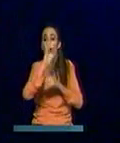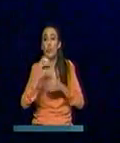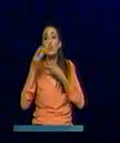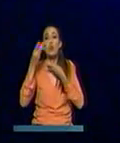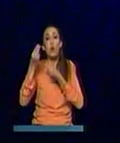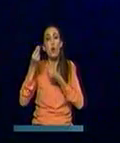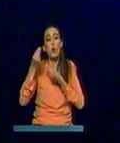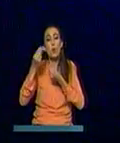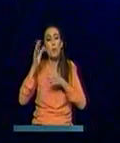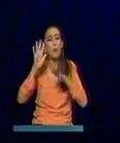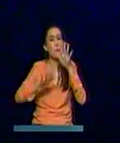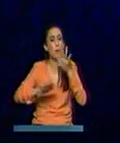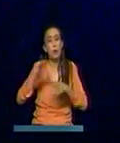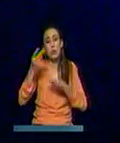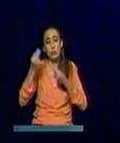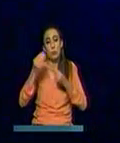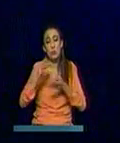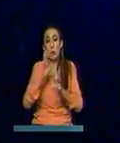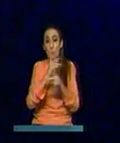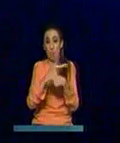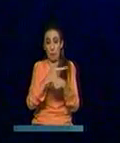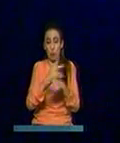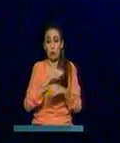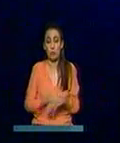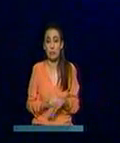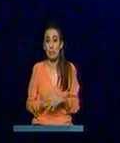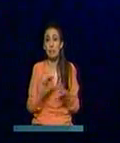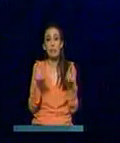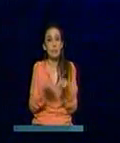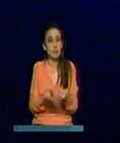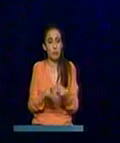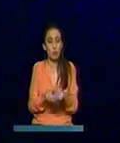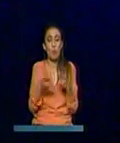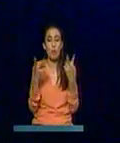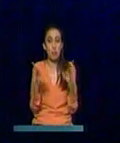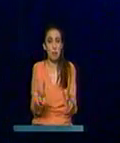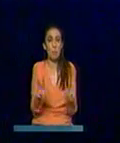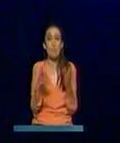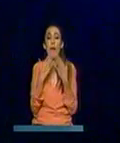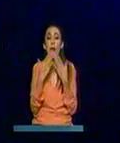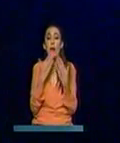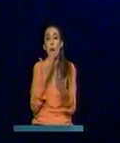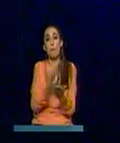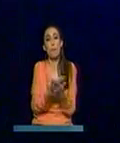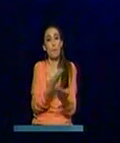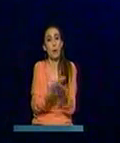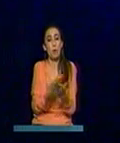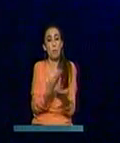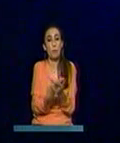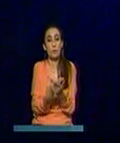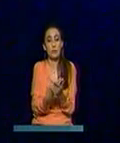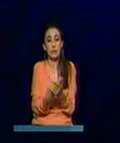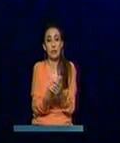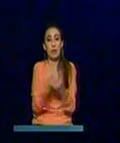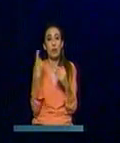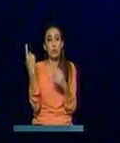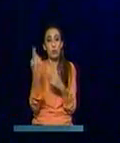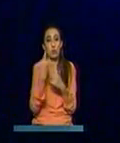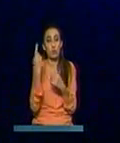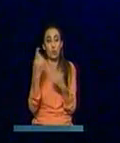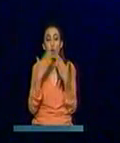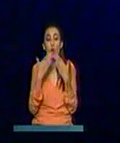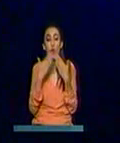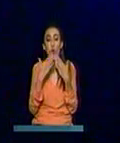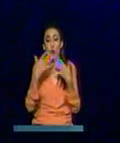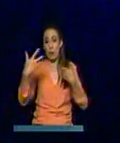costos hemos calculado de producción. Así como también una propuesta que no solamente es de